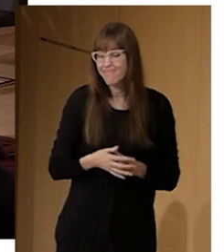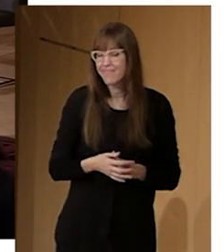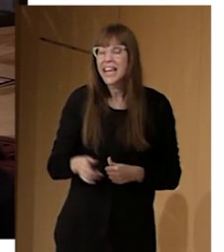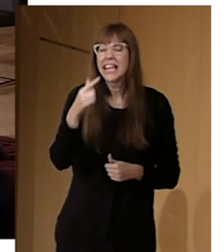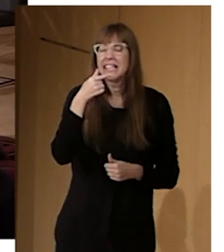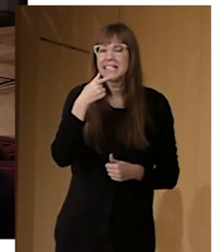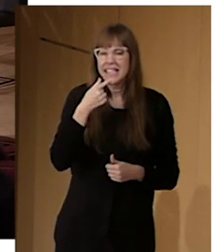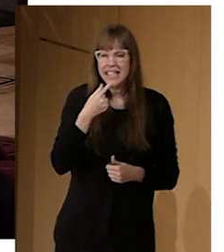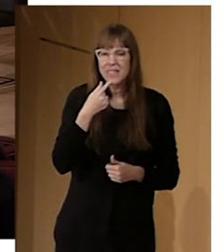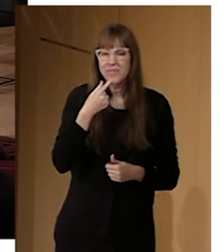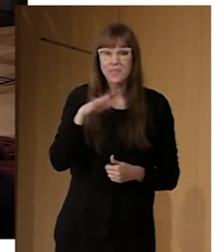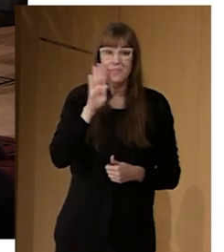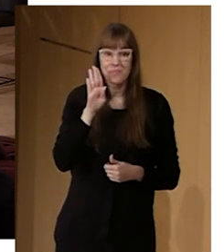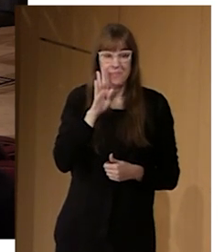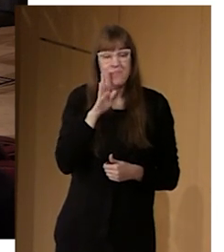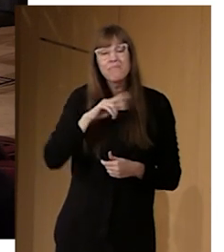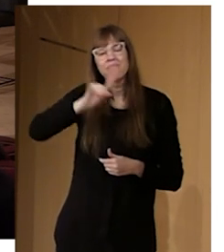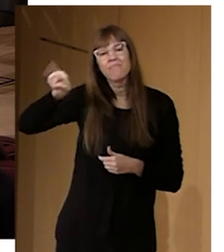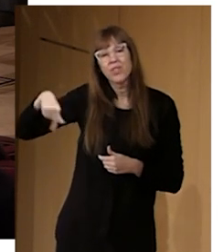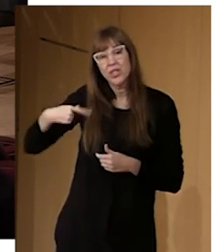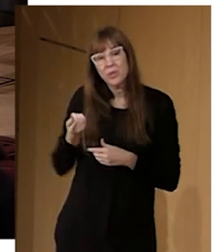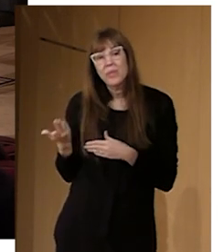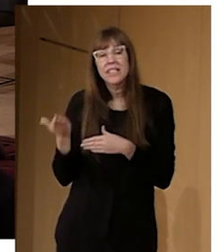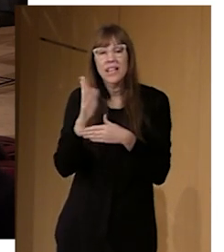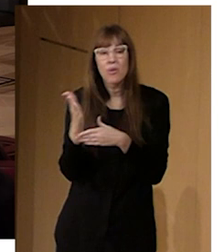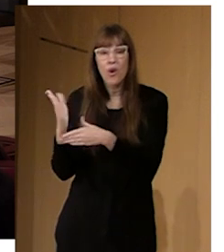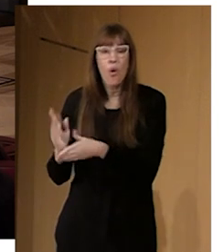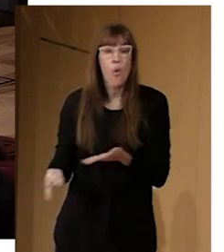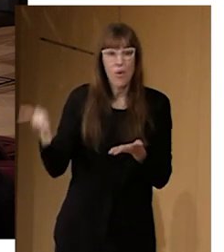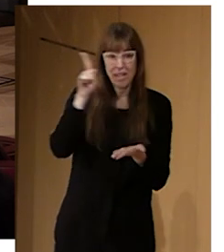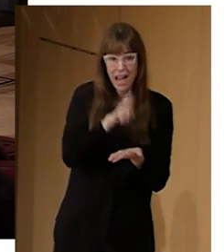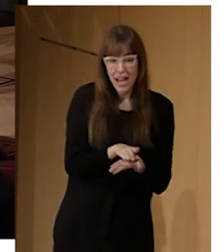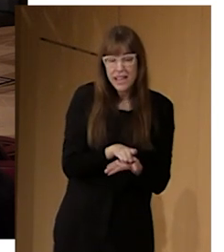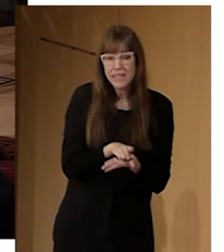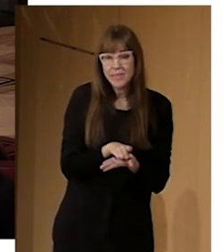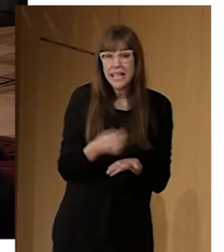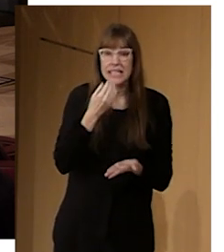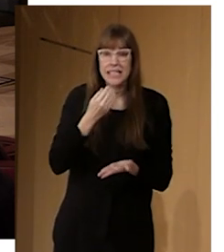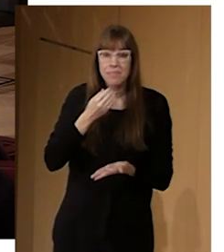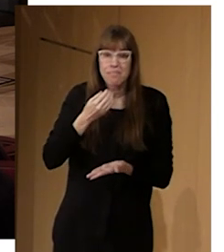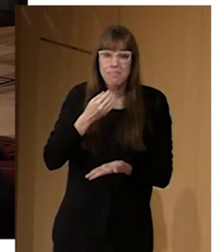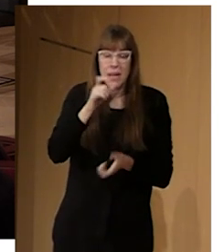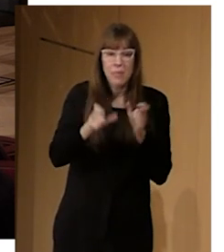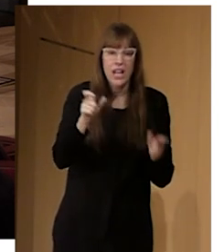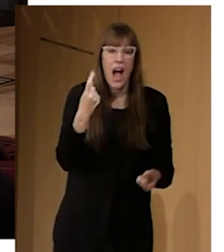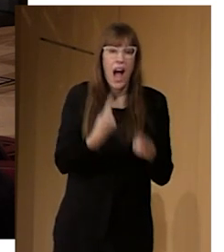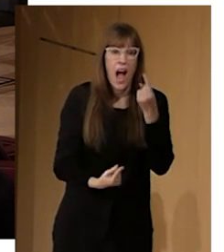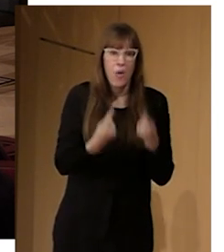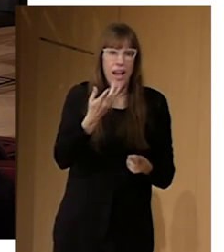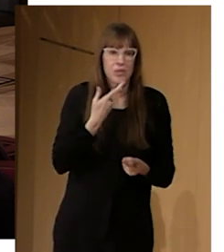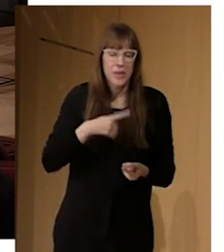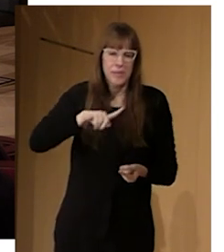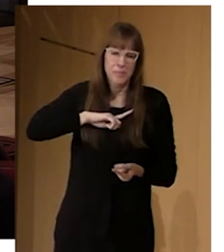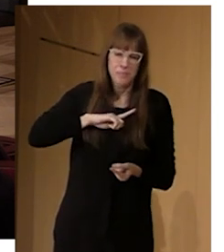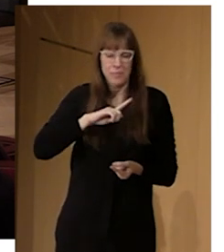nos presentemos de que nos presentemos de nuevo sobre todo para aquellas personas que nos conocéis A lo mejor un poquito un poquito